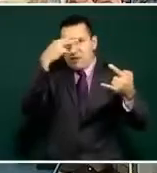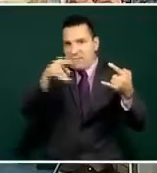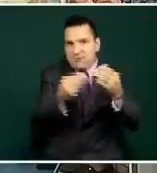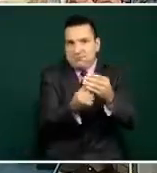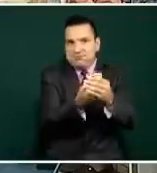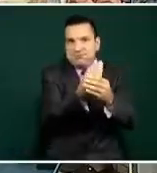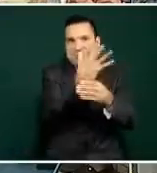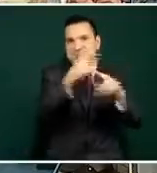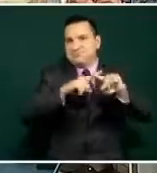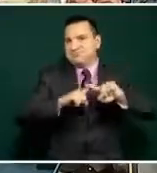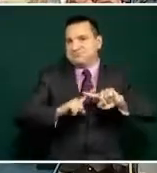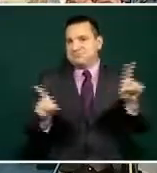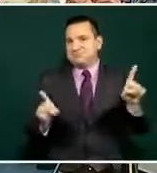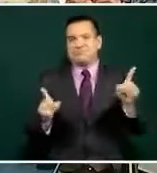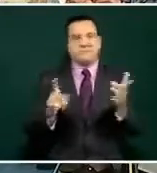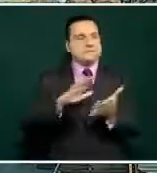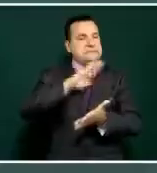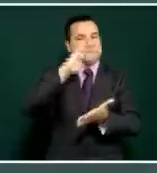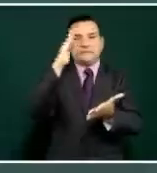Entonces, ya no